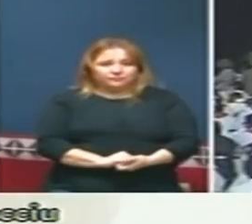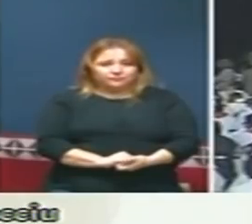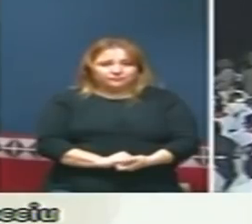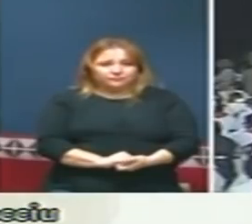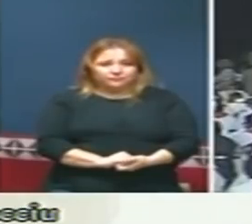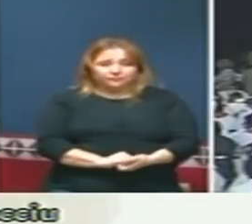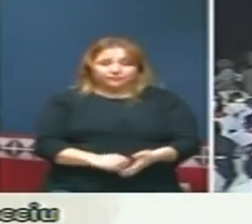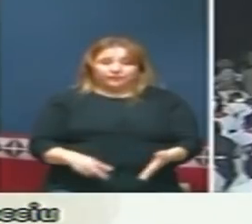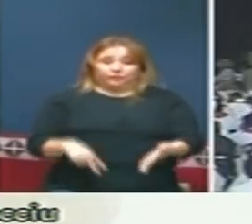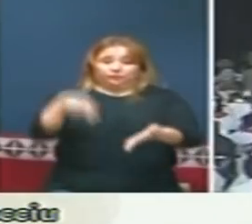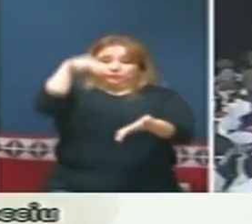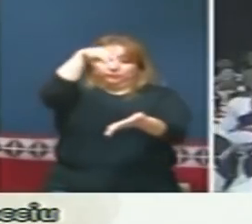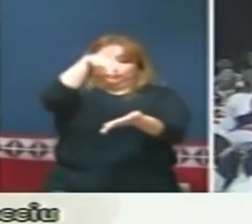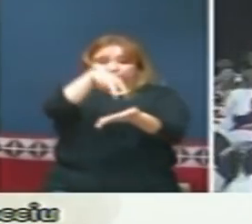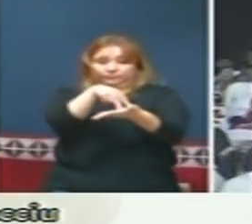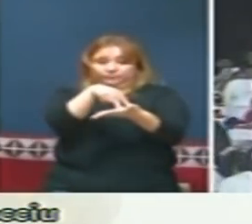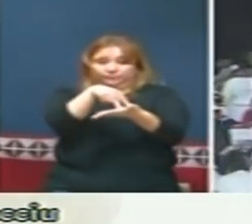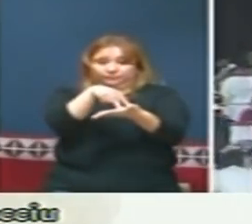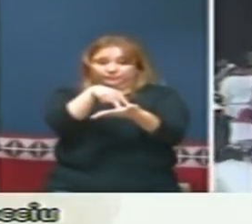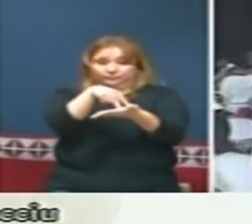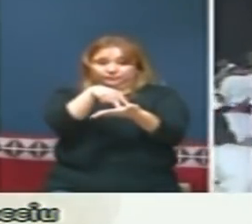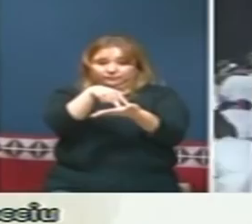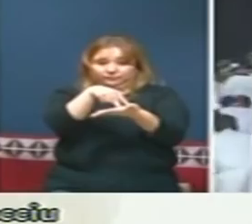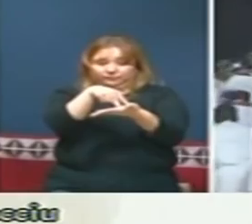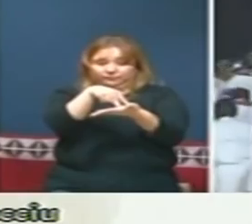Nos ponemos de pie.